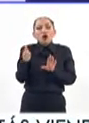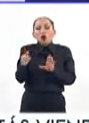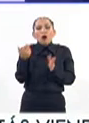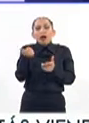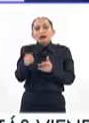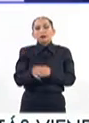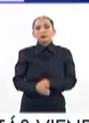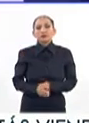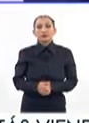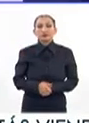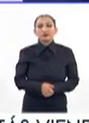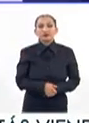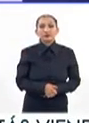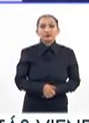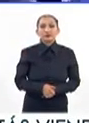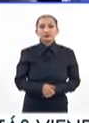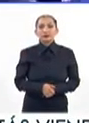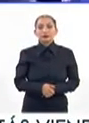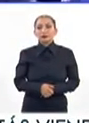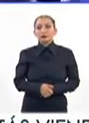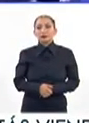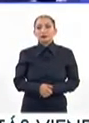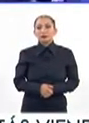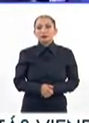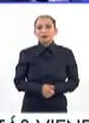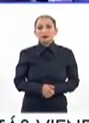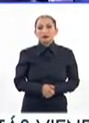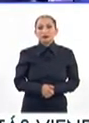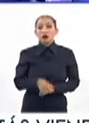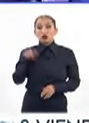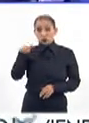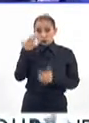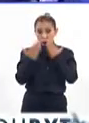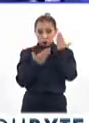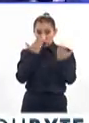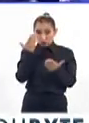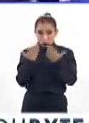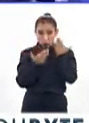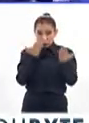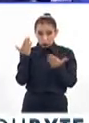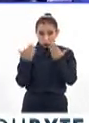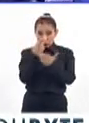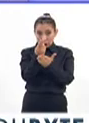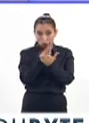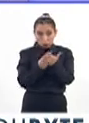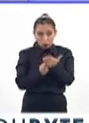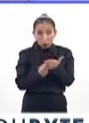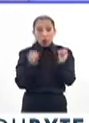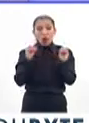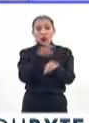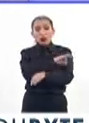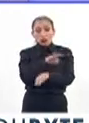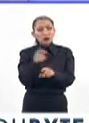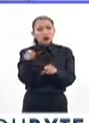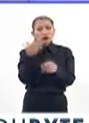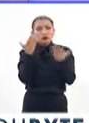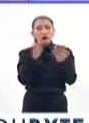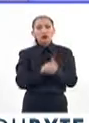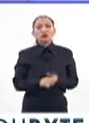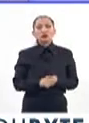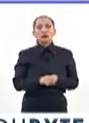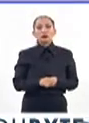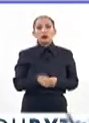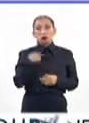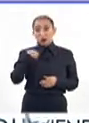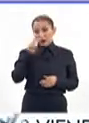fue dando, ¿no? A ver, se autobautizó. ¿Tú estudiaste de dibujo, diseño? ¿Qué estudiaste? Mira,